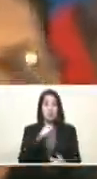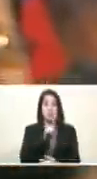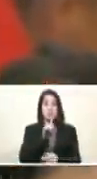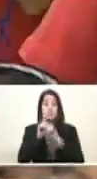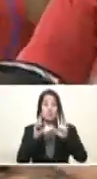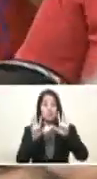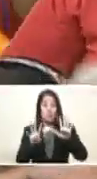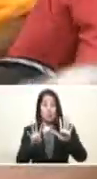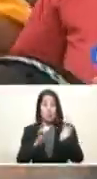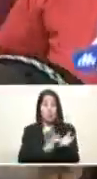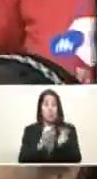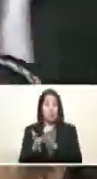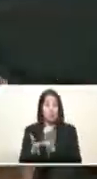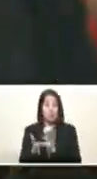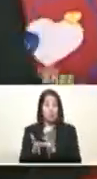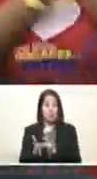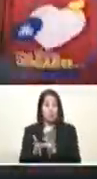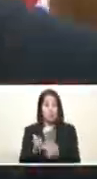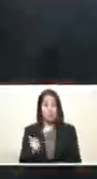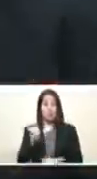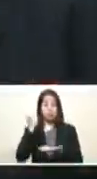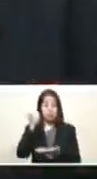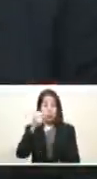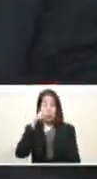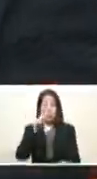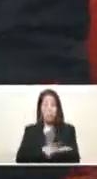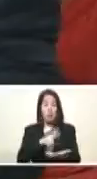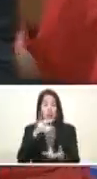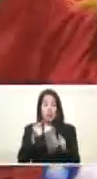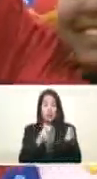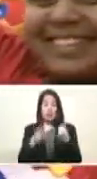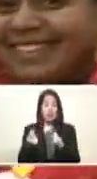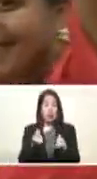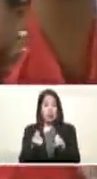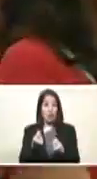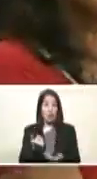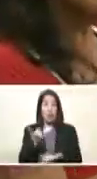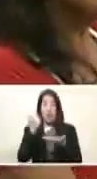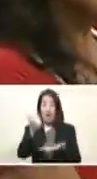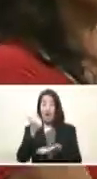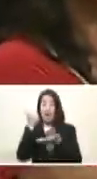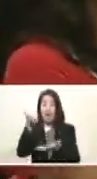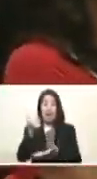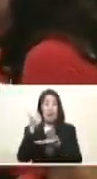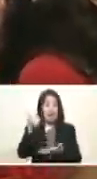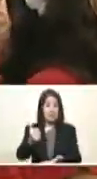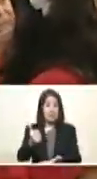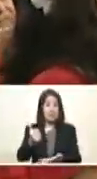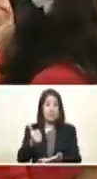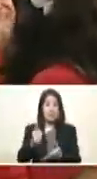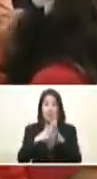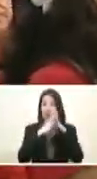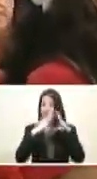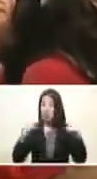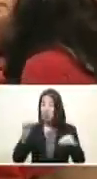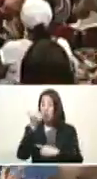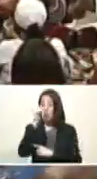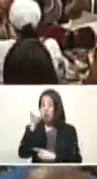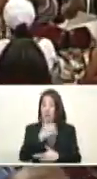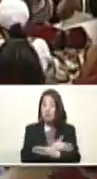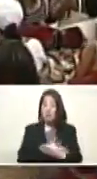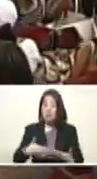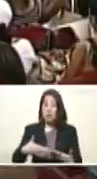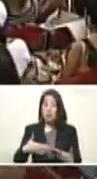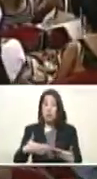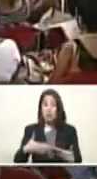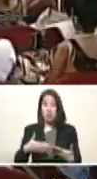abril. Y voy a aprobar los recursos para garantizar los 10 millones de